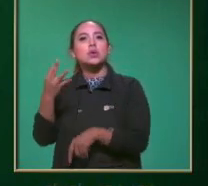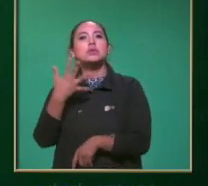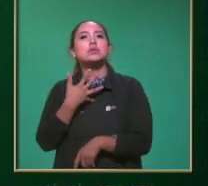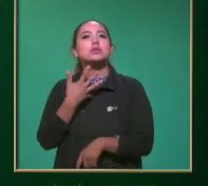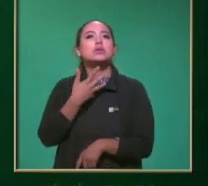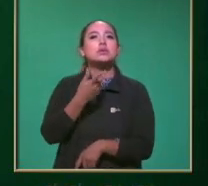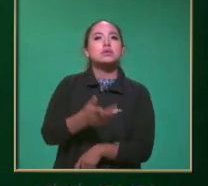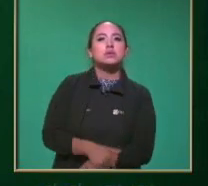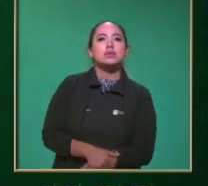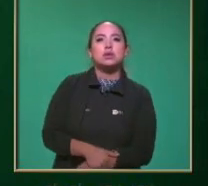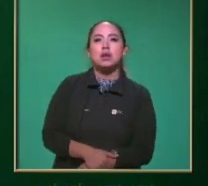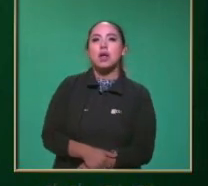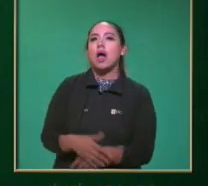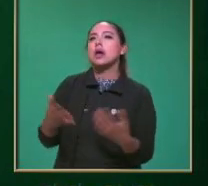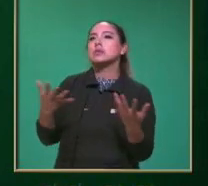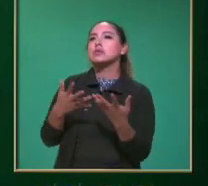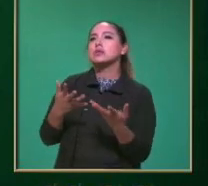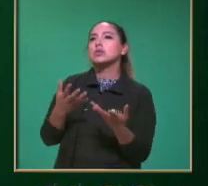¿Qué tenemos que hacer ahí?